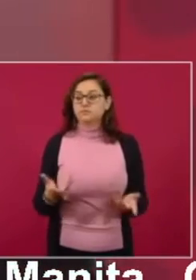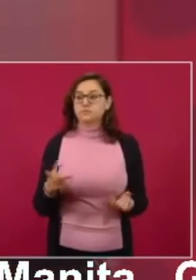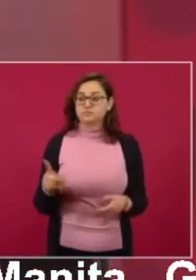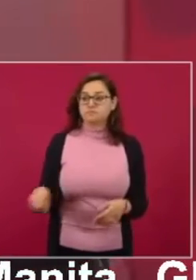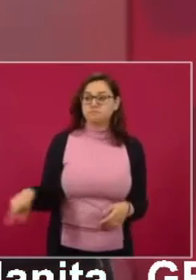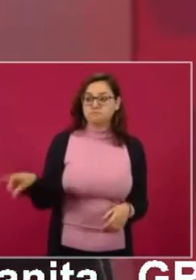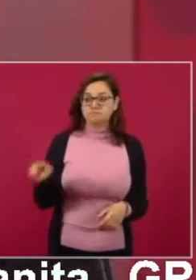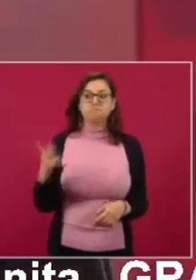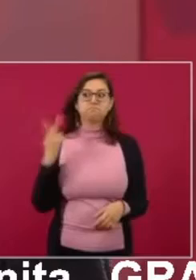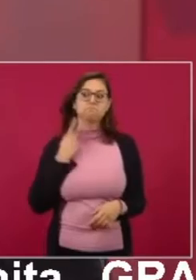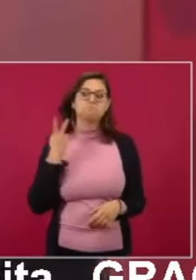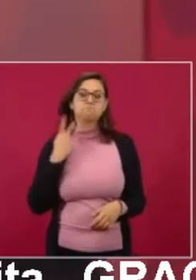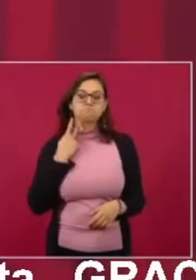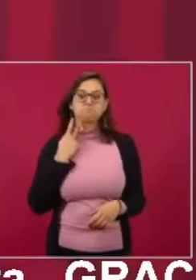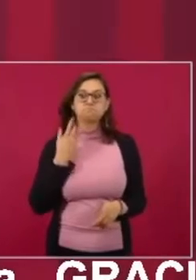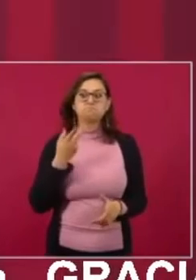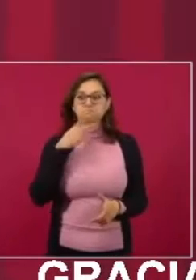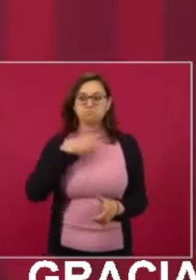política